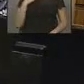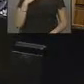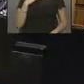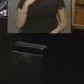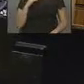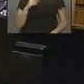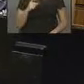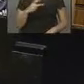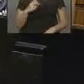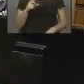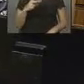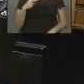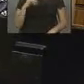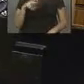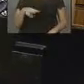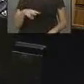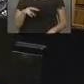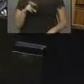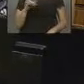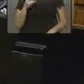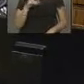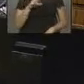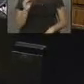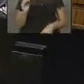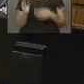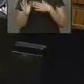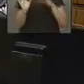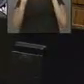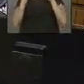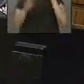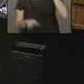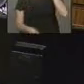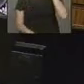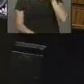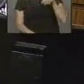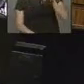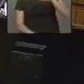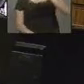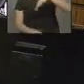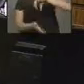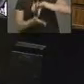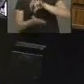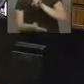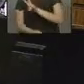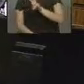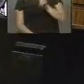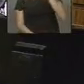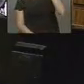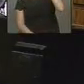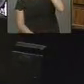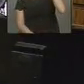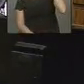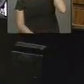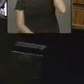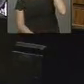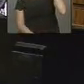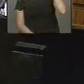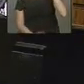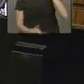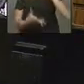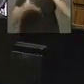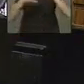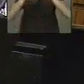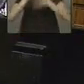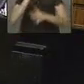apunta, instaurando la conmemoración en nuestro país del 22 de marzo, Día Mundial del